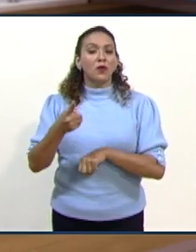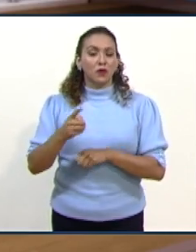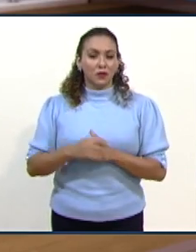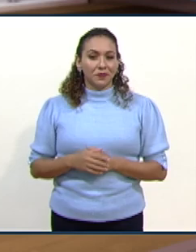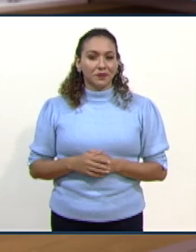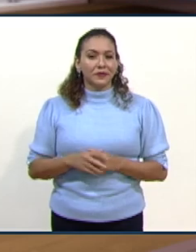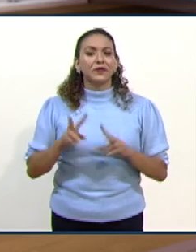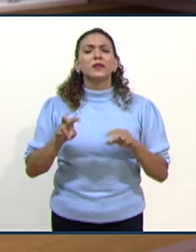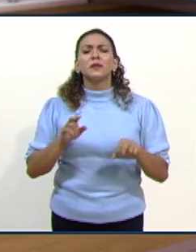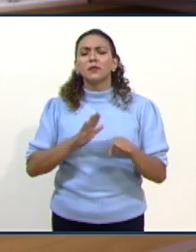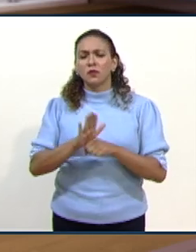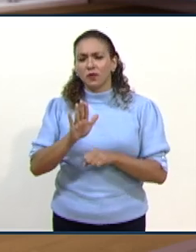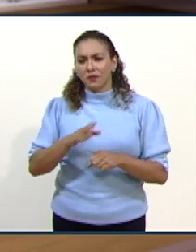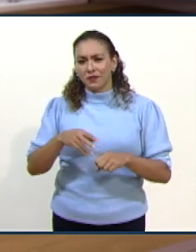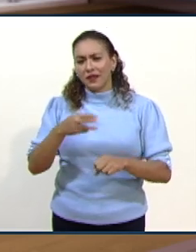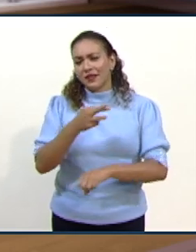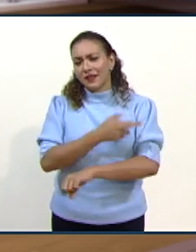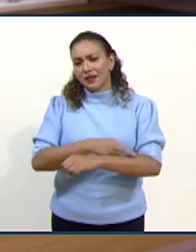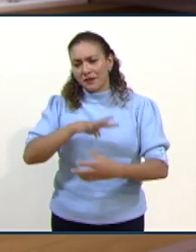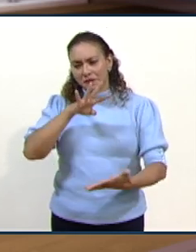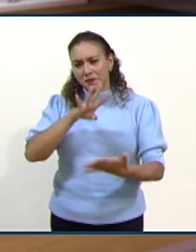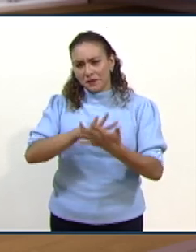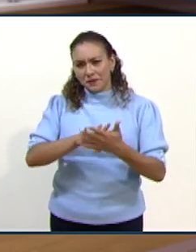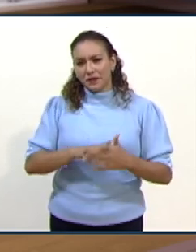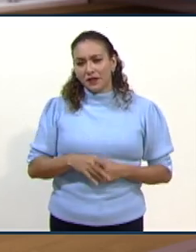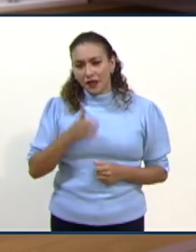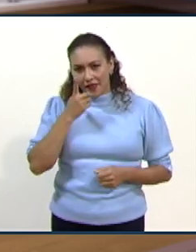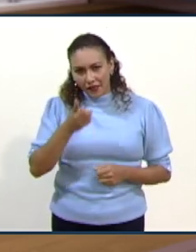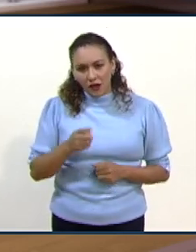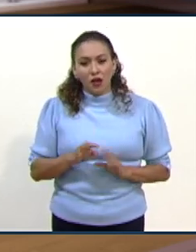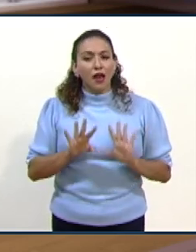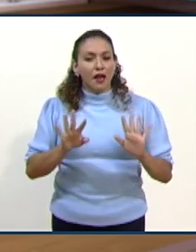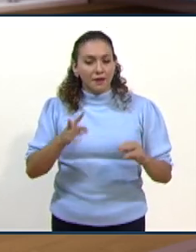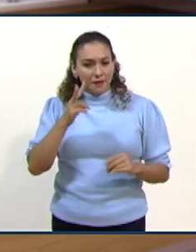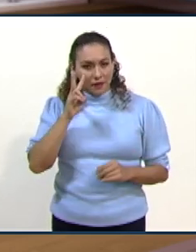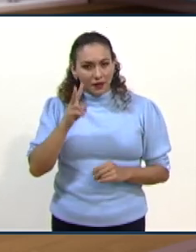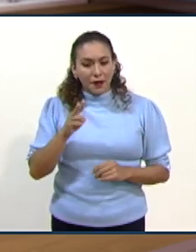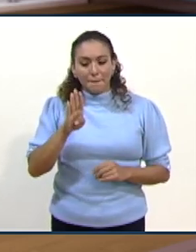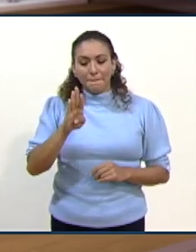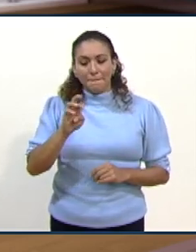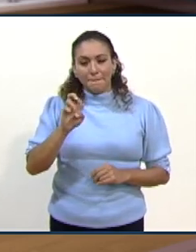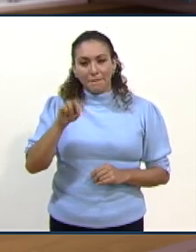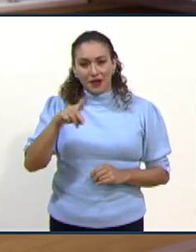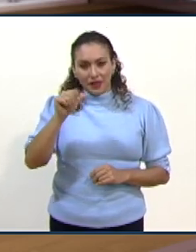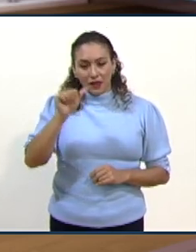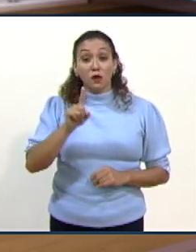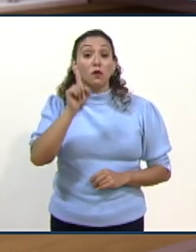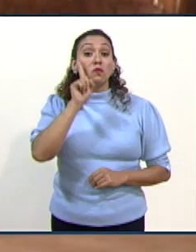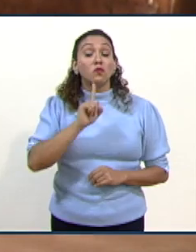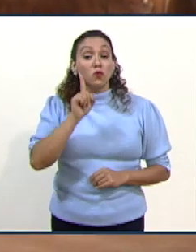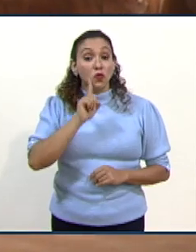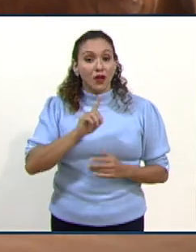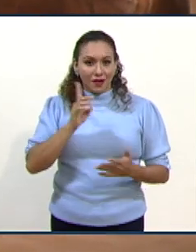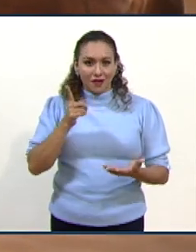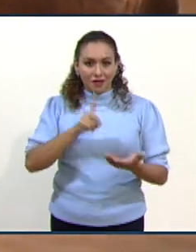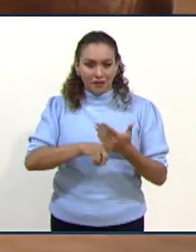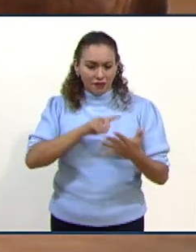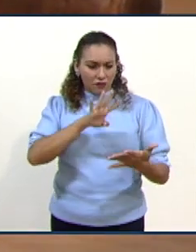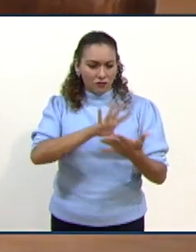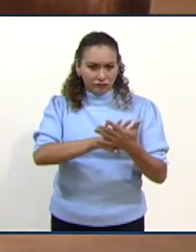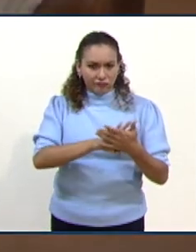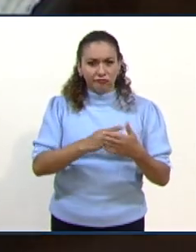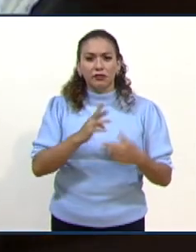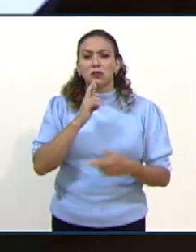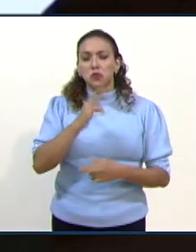de Procesos Penales Federales determinó el cese de la prisión preventiva de Brenda Quevedo Cruz y ordenó como medida cautelar